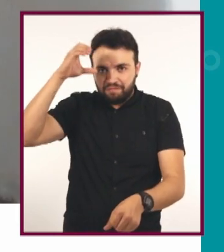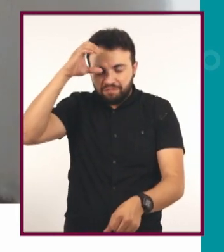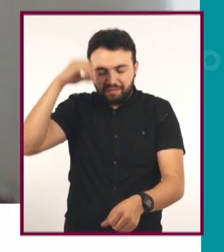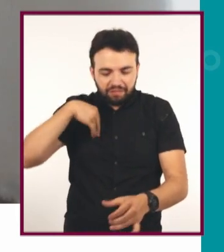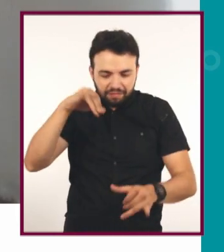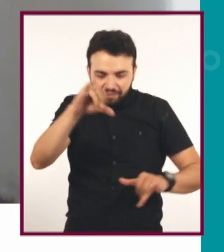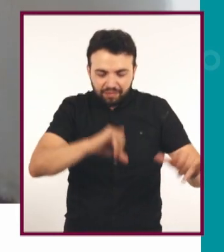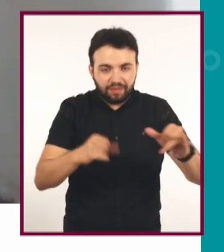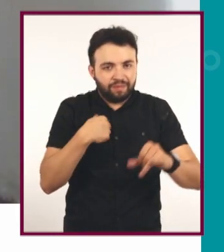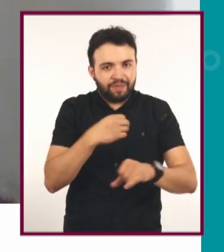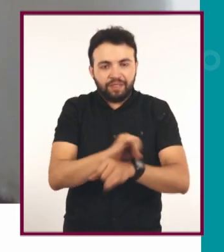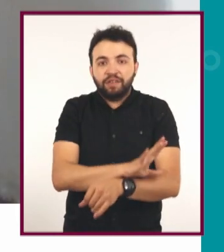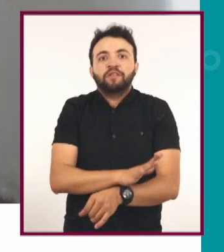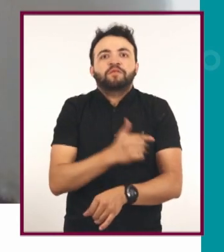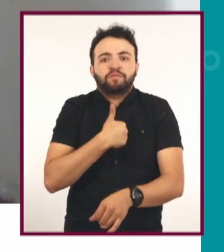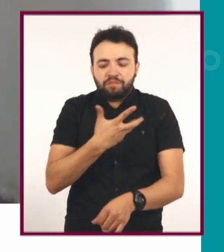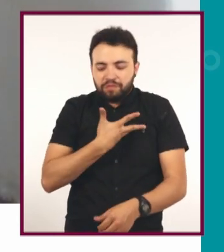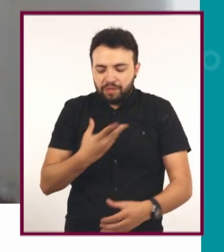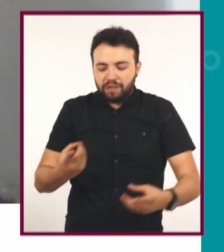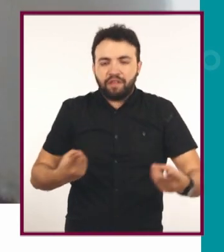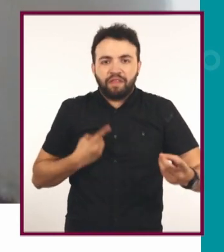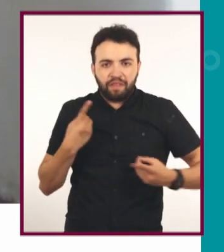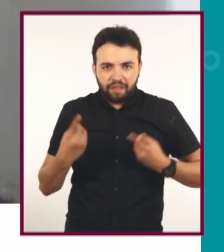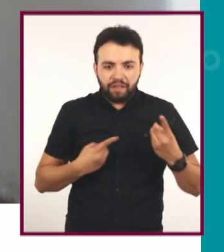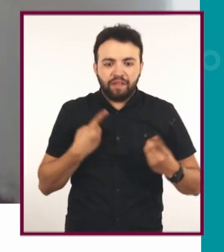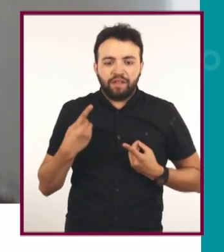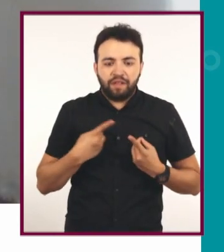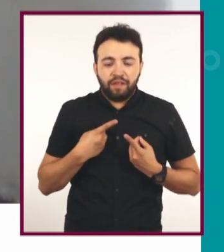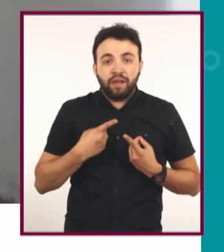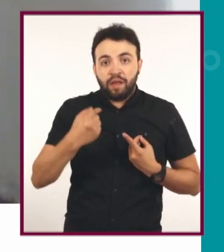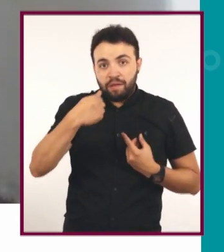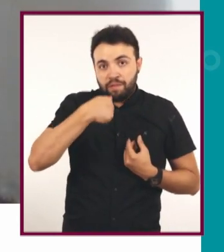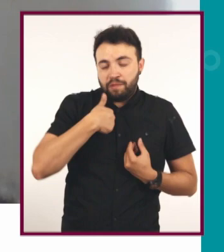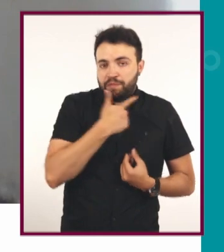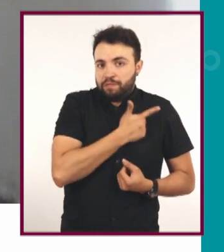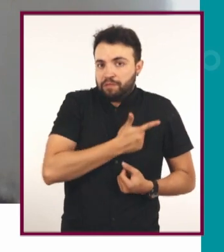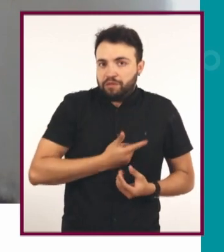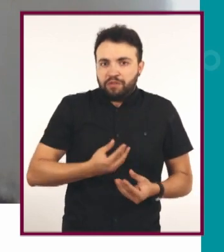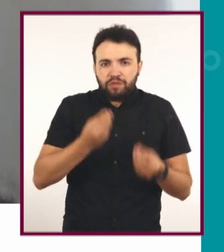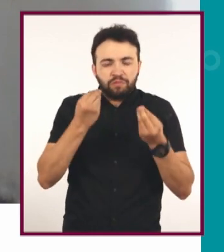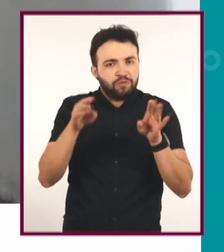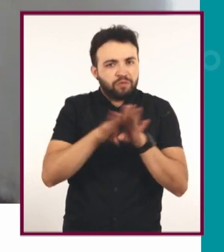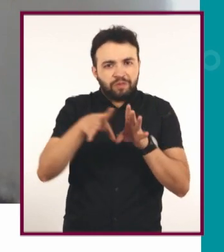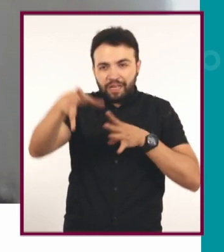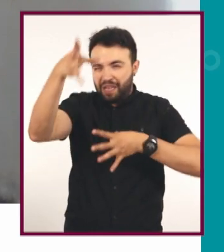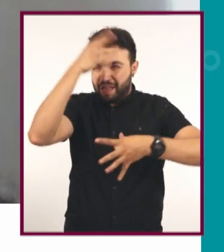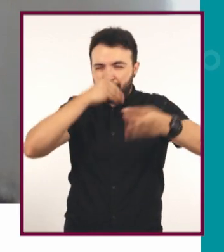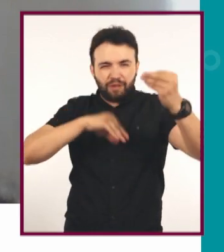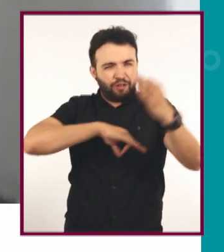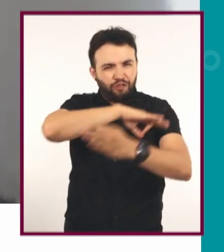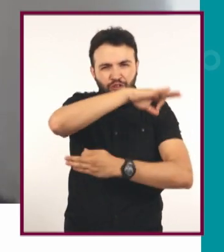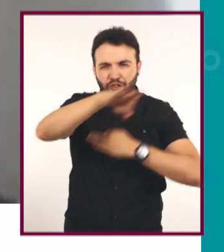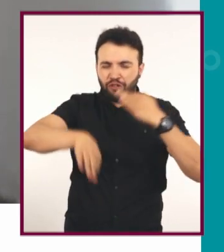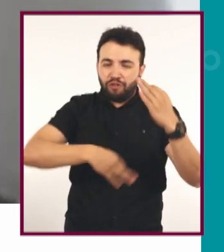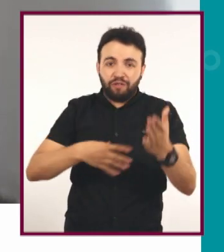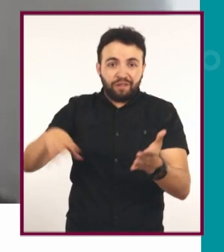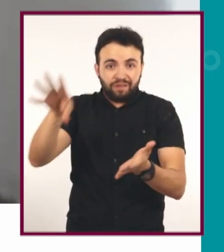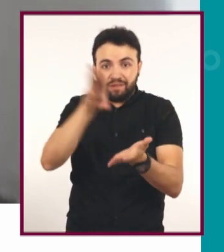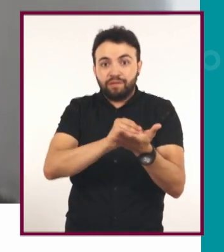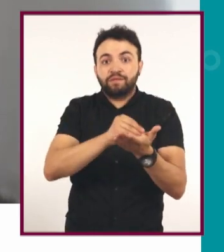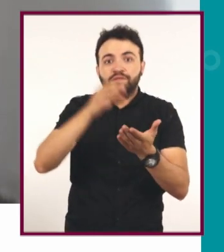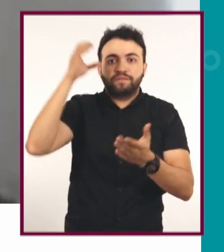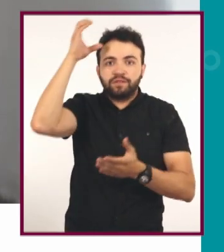es muy emocionante en este momento ser científico, ser científica. Me divierte, ¿no? Te digo, a mí me encanta